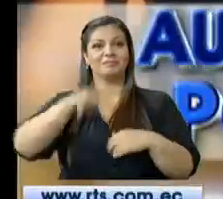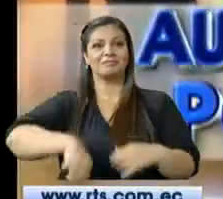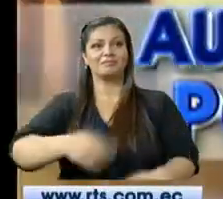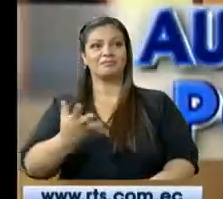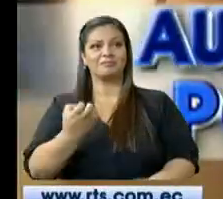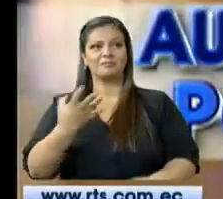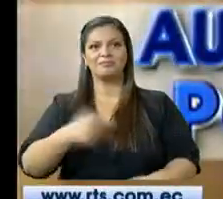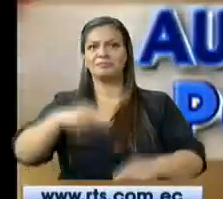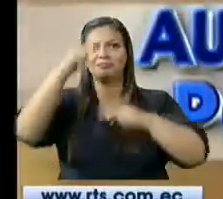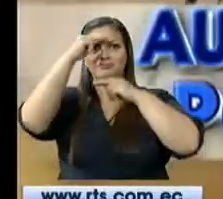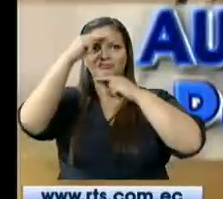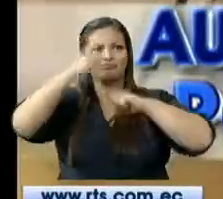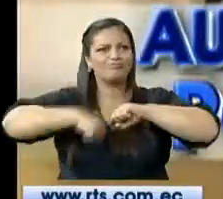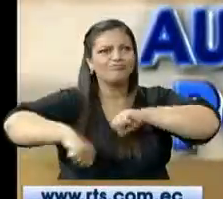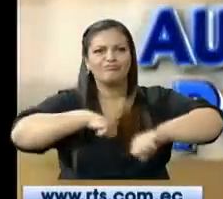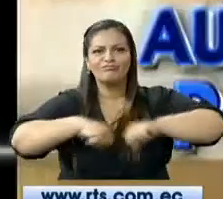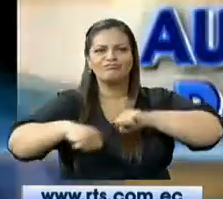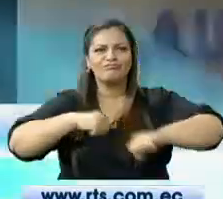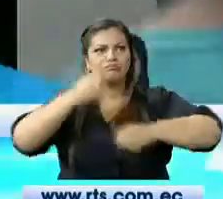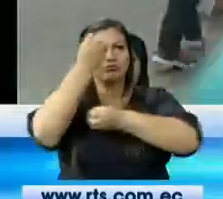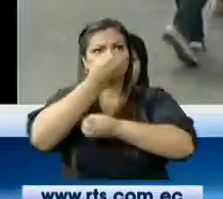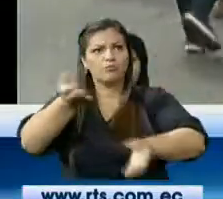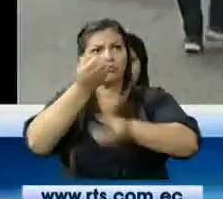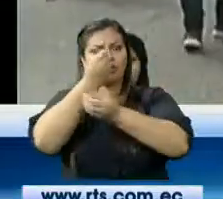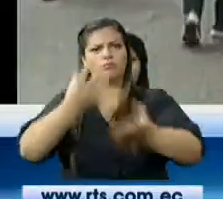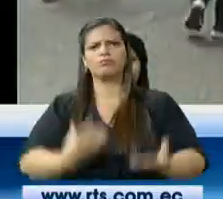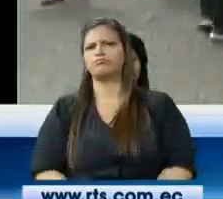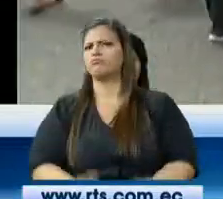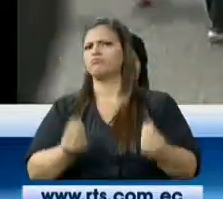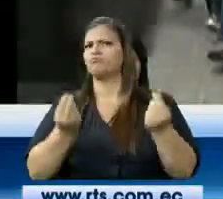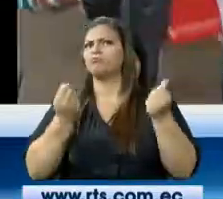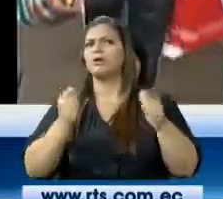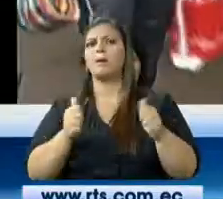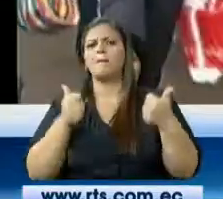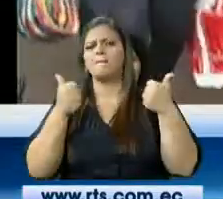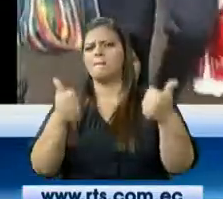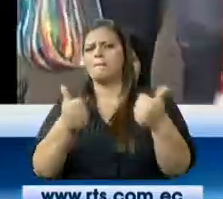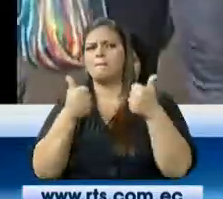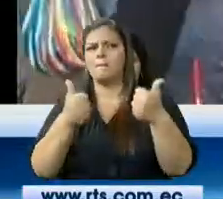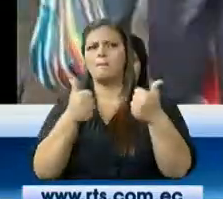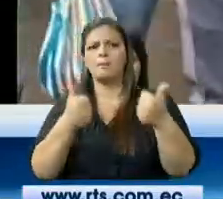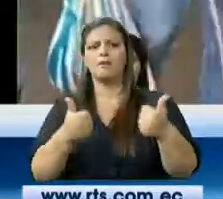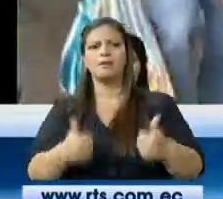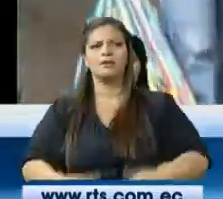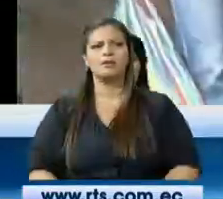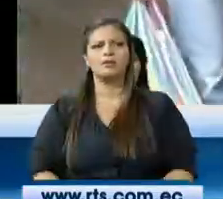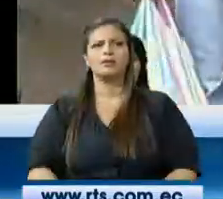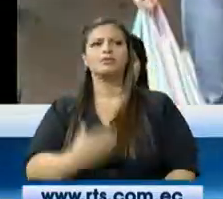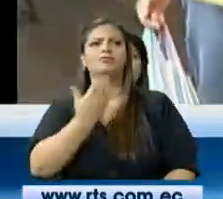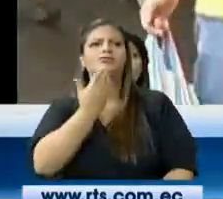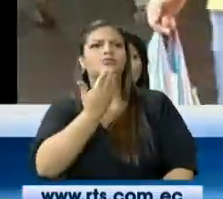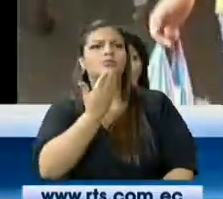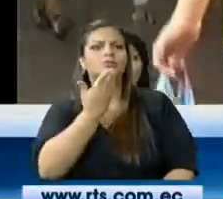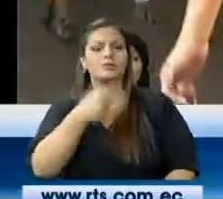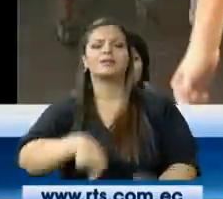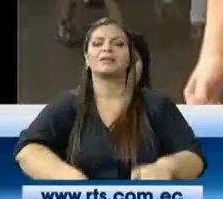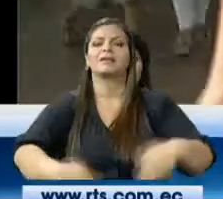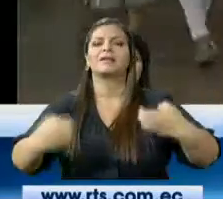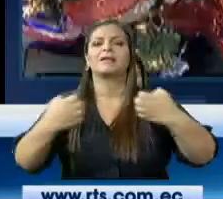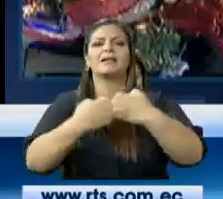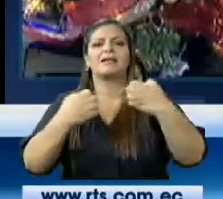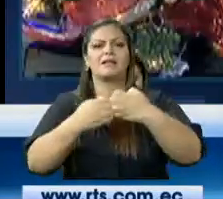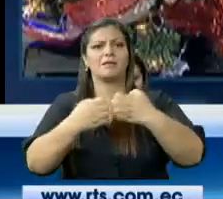hemos esmerado por presentarles un producto de calidad y eso solo ha sido posible con la participación del equipo